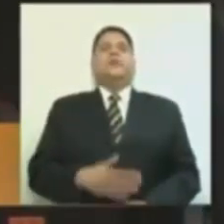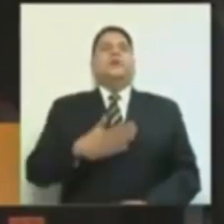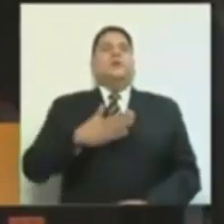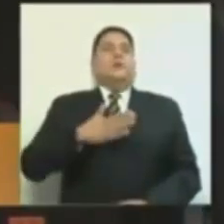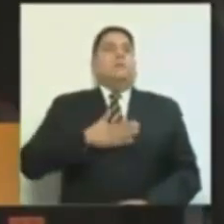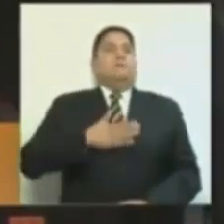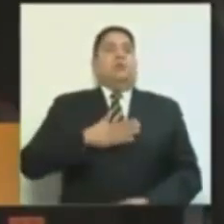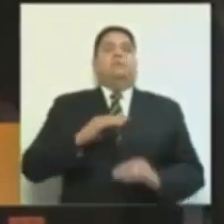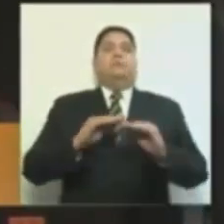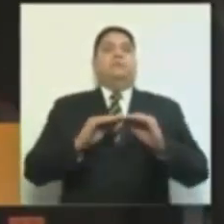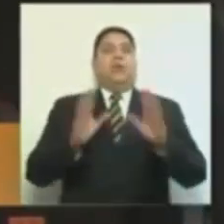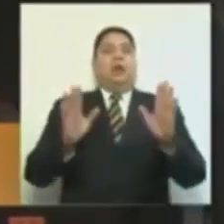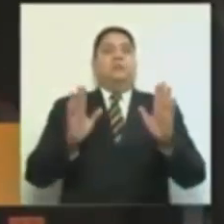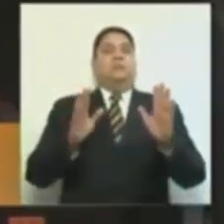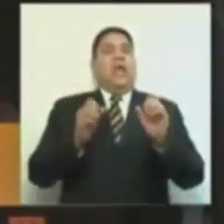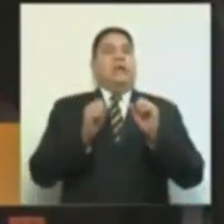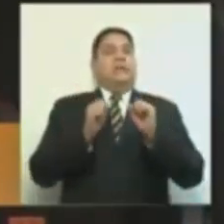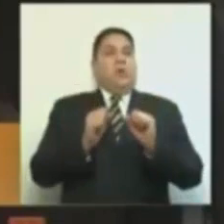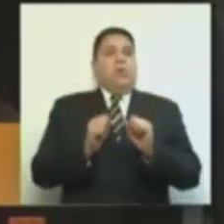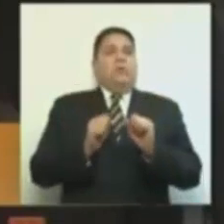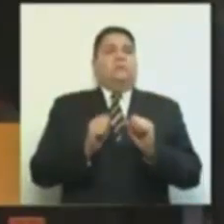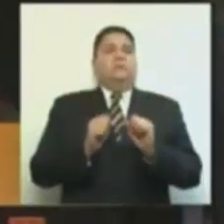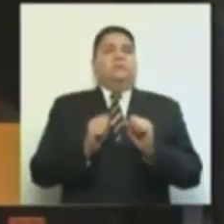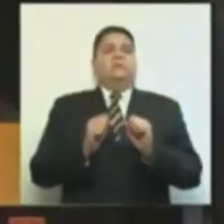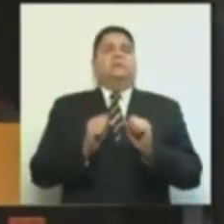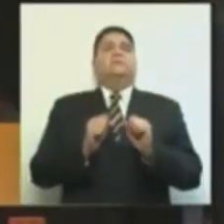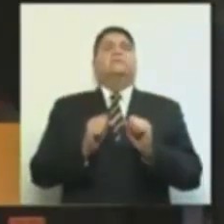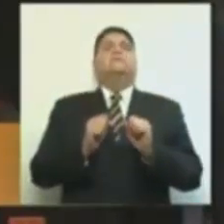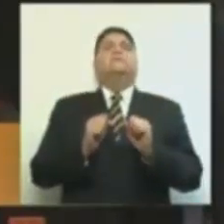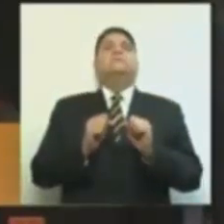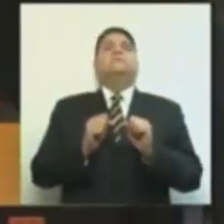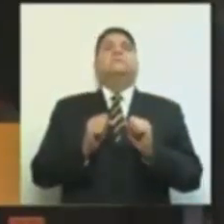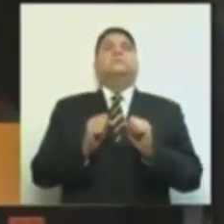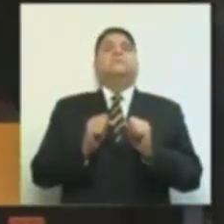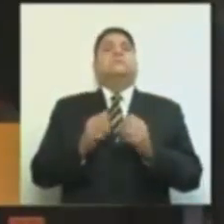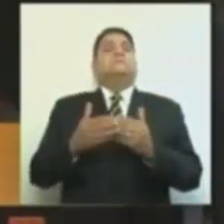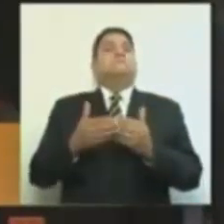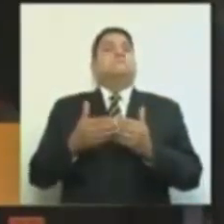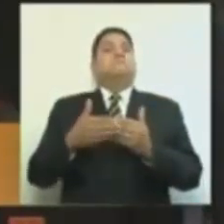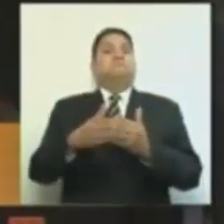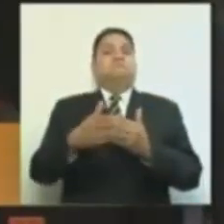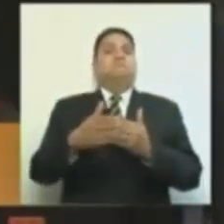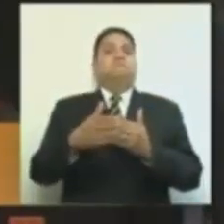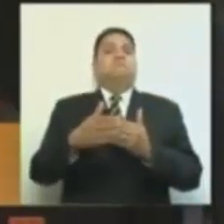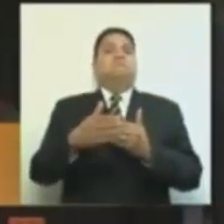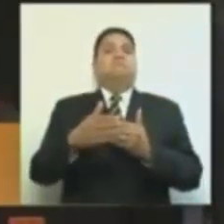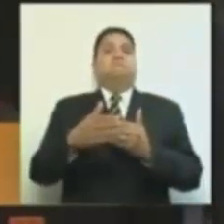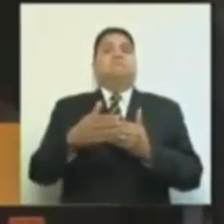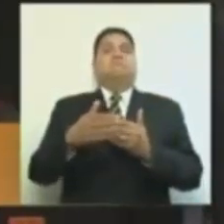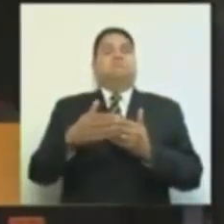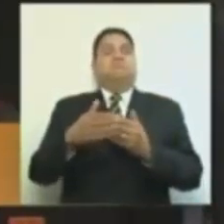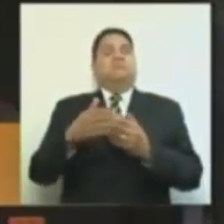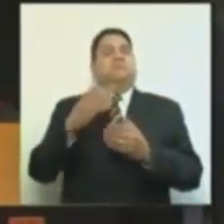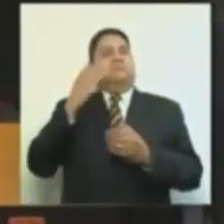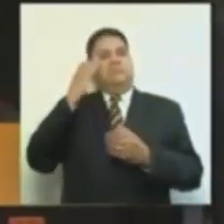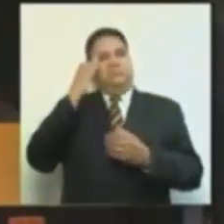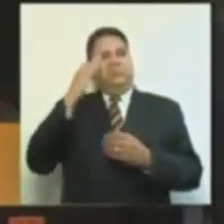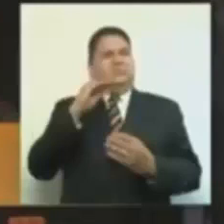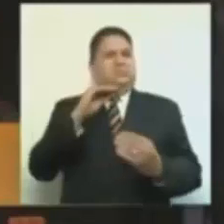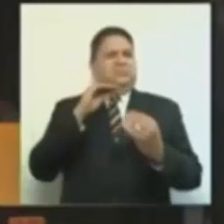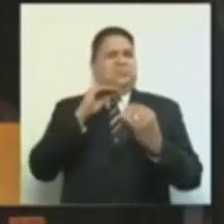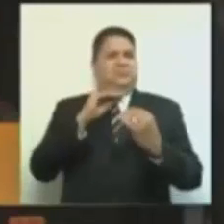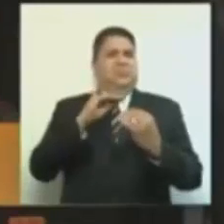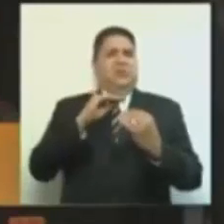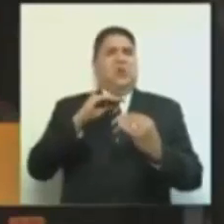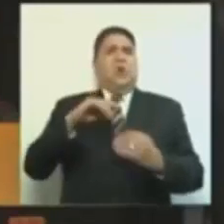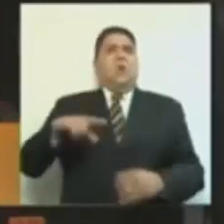que después de un proceso jurídico que no será corto, el Estado mexicano se